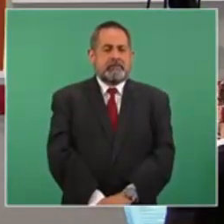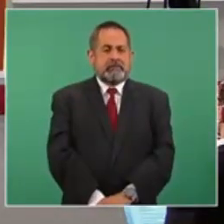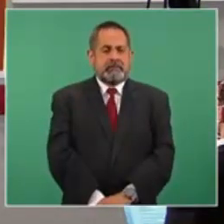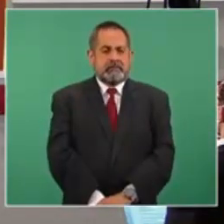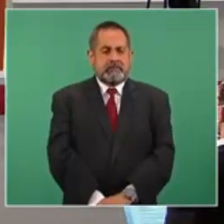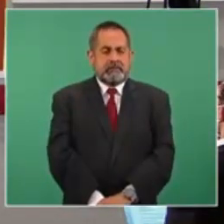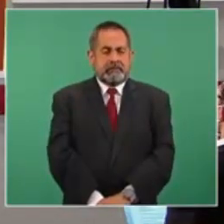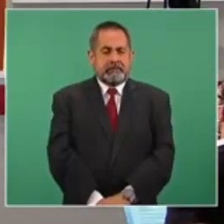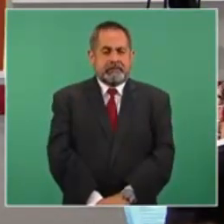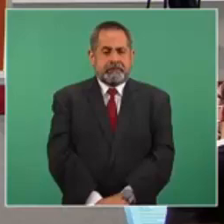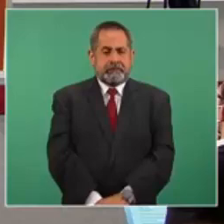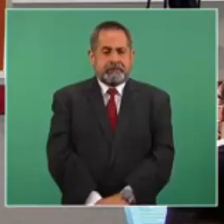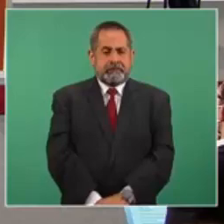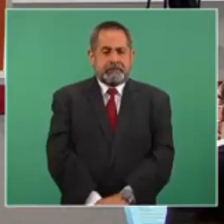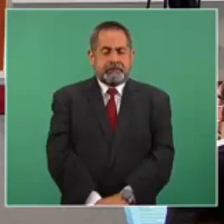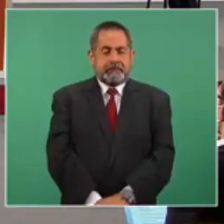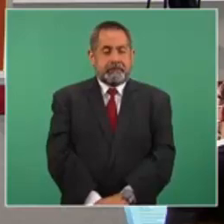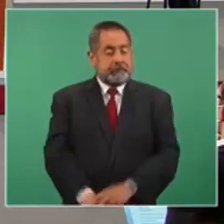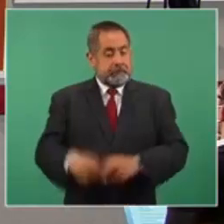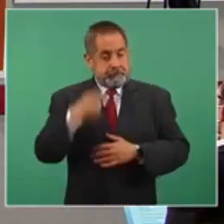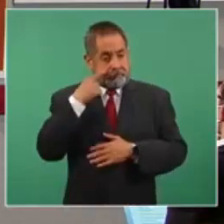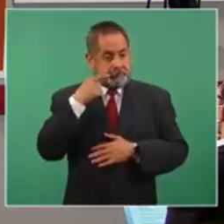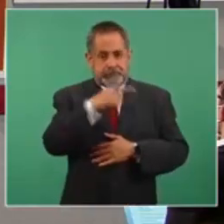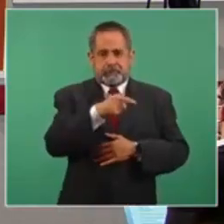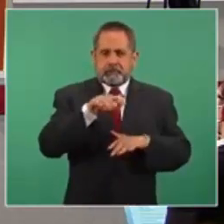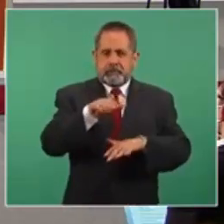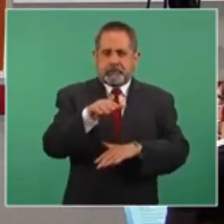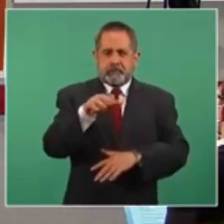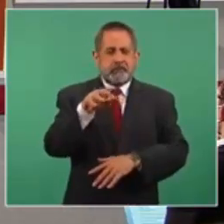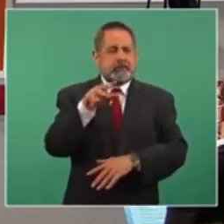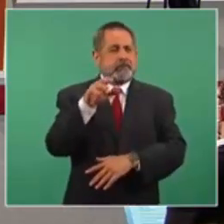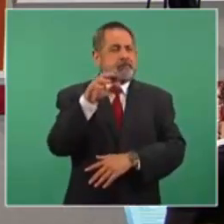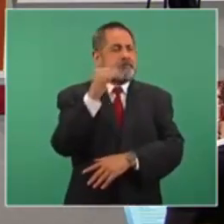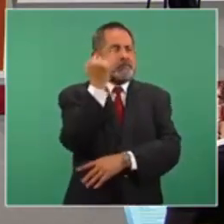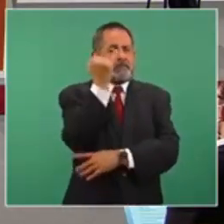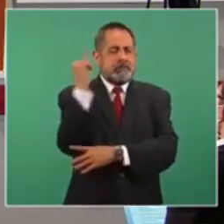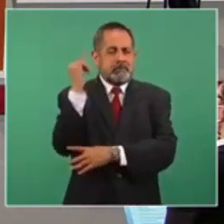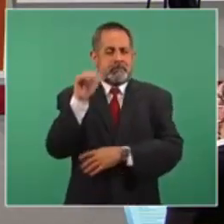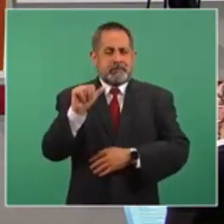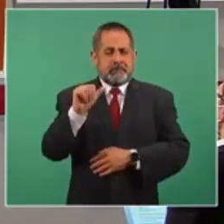Mire, estuvo en el caso de la guardería ABC.